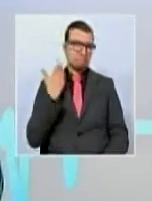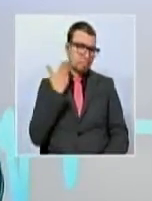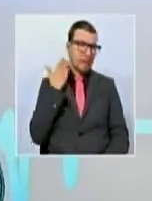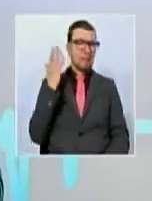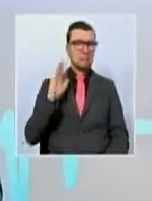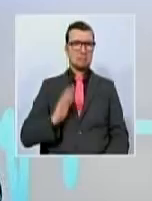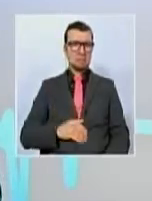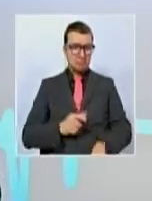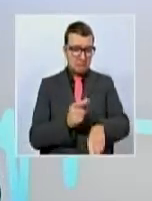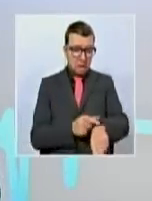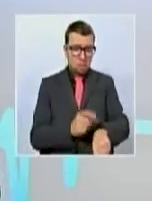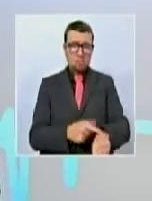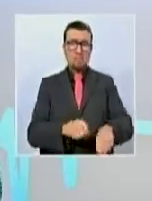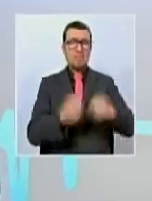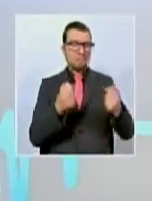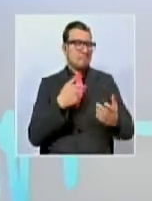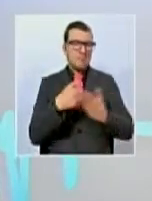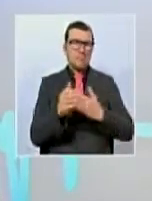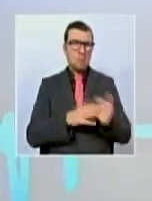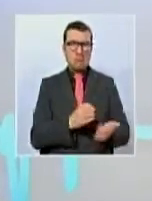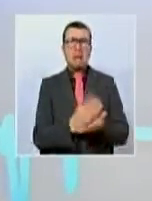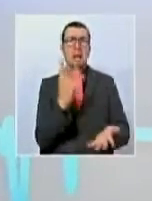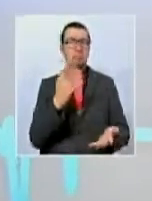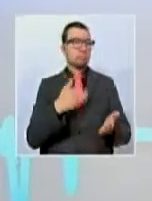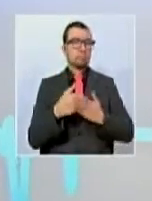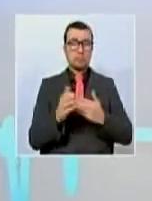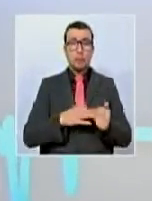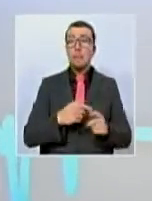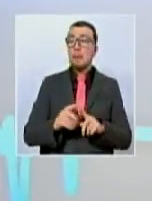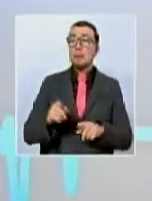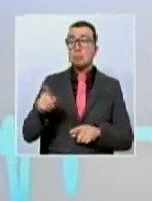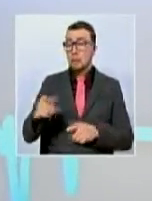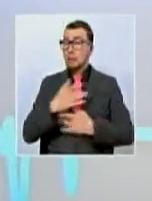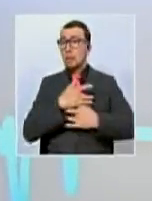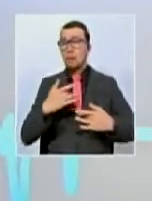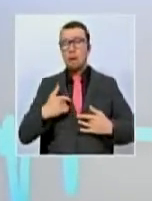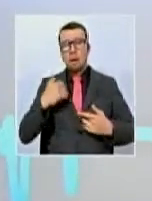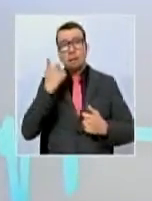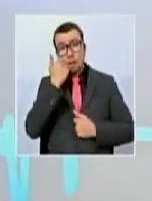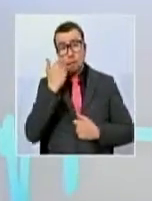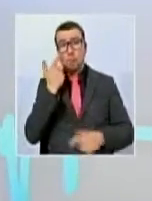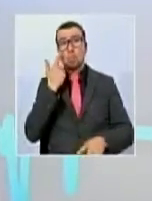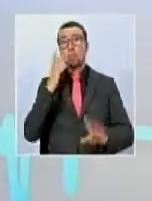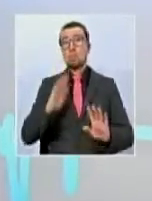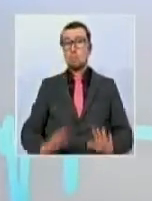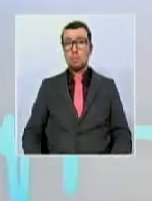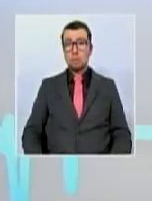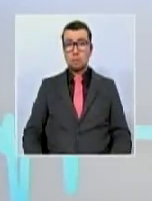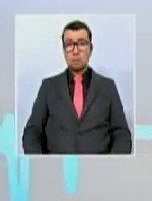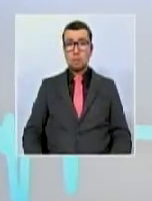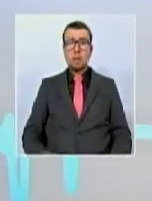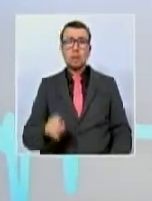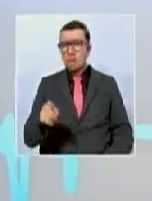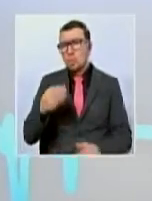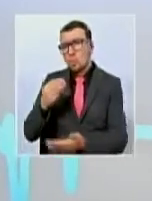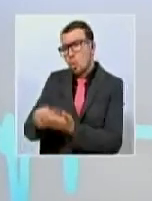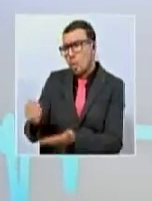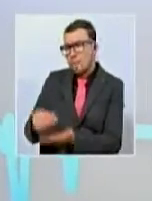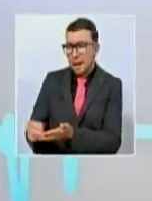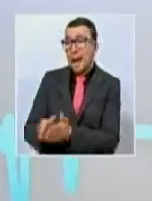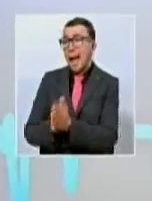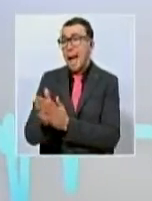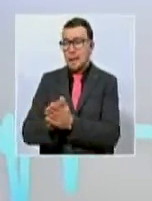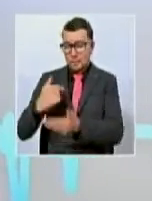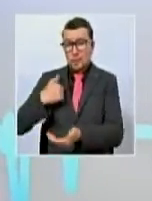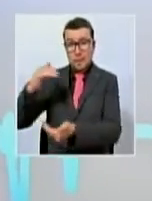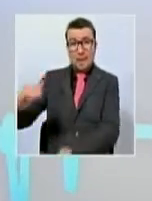tumben con la salud. Es que la enfermedad es muy bruta, la enfermedad no entiende que eso que usted de buena voluntad le llegó de